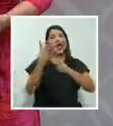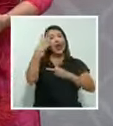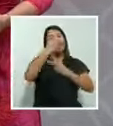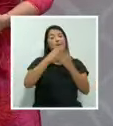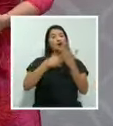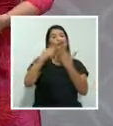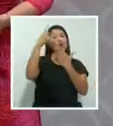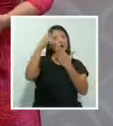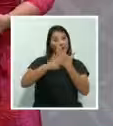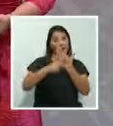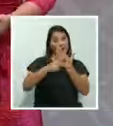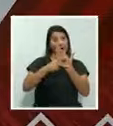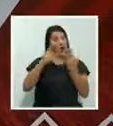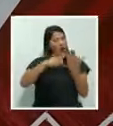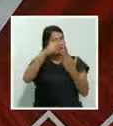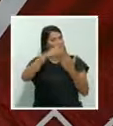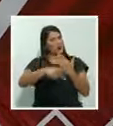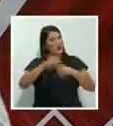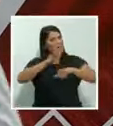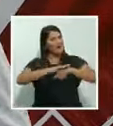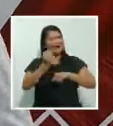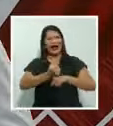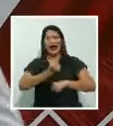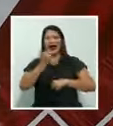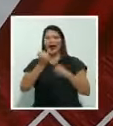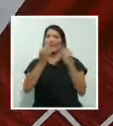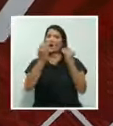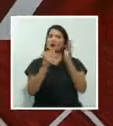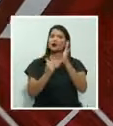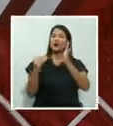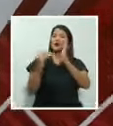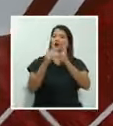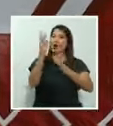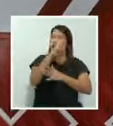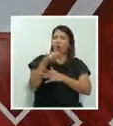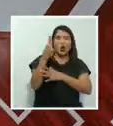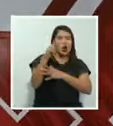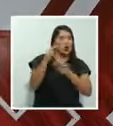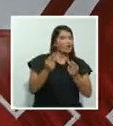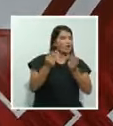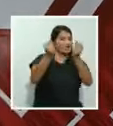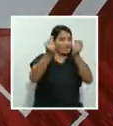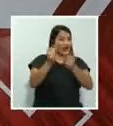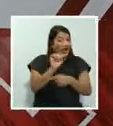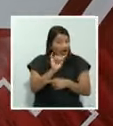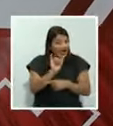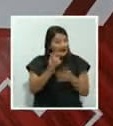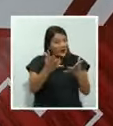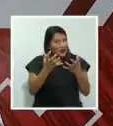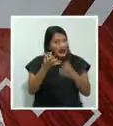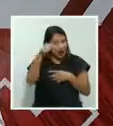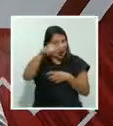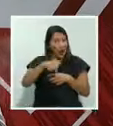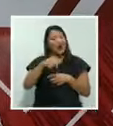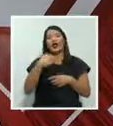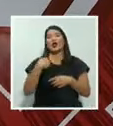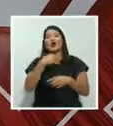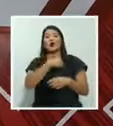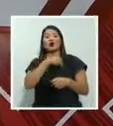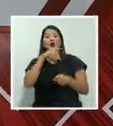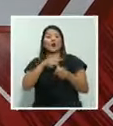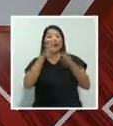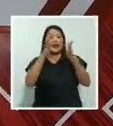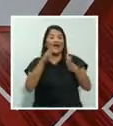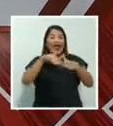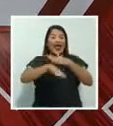programa que nos regala millones de colones así, al instante. Y eso es lo que quieren nuestros participantes en cada programa de la Rueda de la